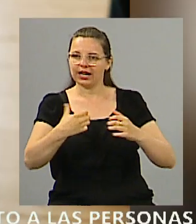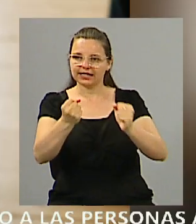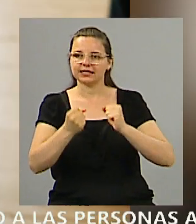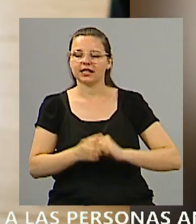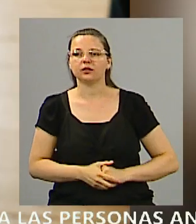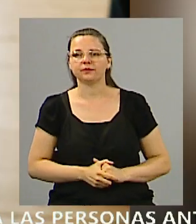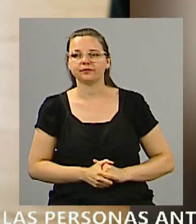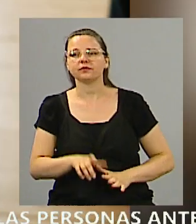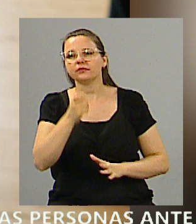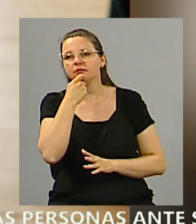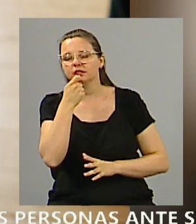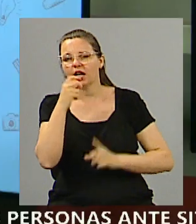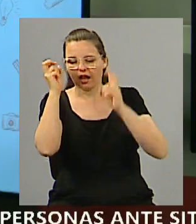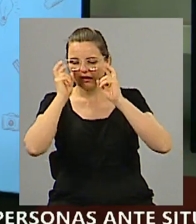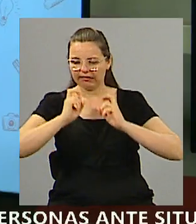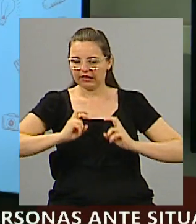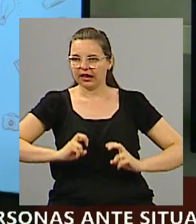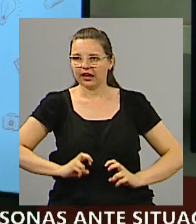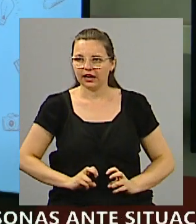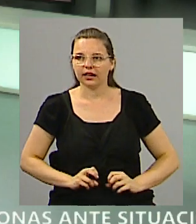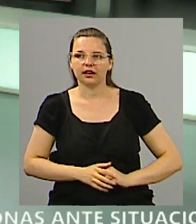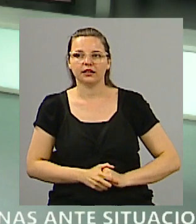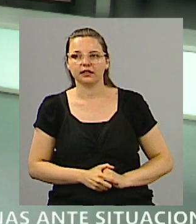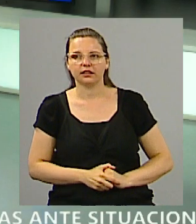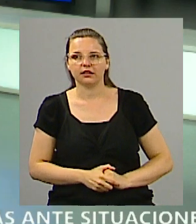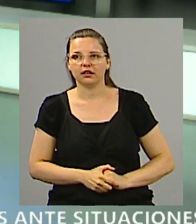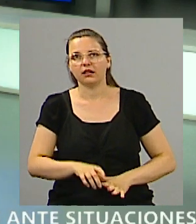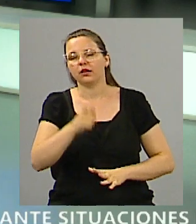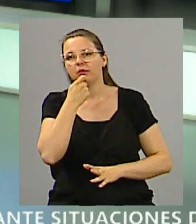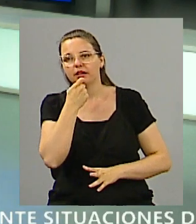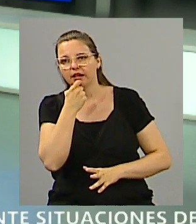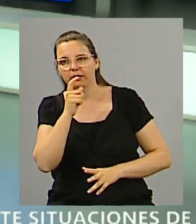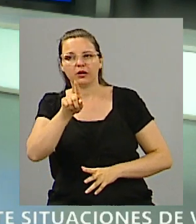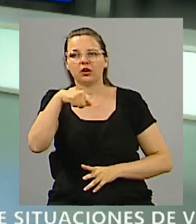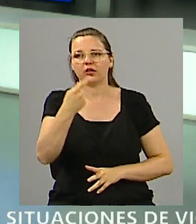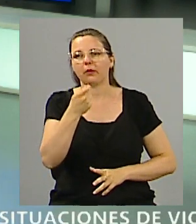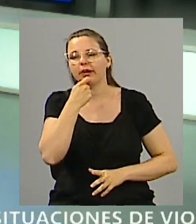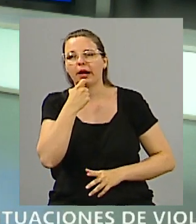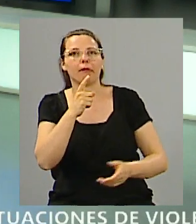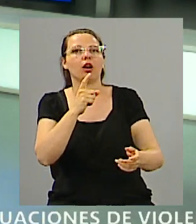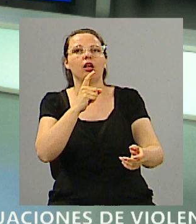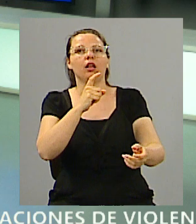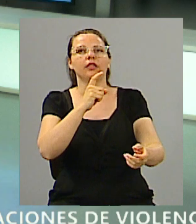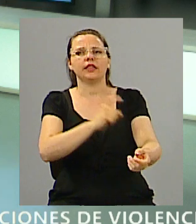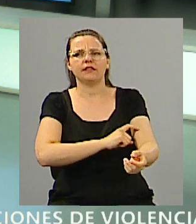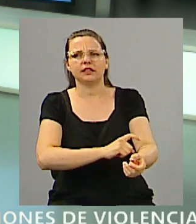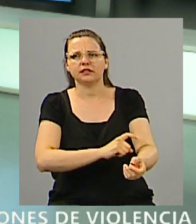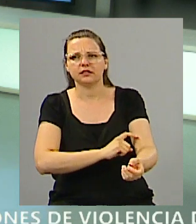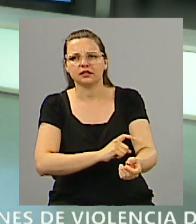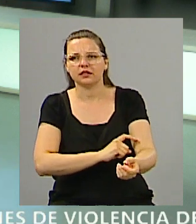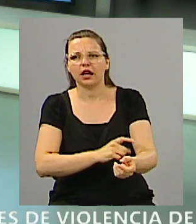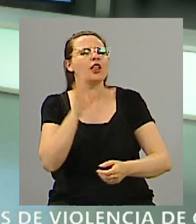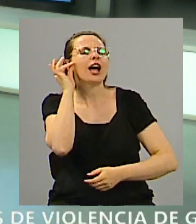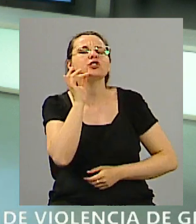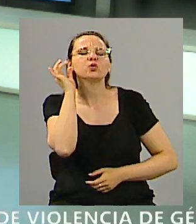sé, algún análisis relacionado con algún otro tipo de factor que puede llegar a afectar la salud, diabetes, por ejemplo. Digo, tomarlo, me parece que el desafío